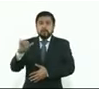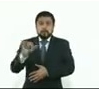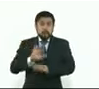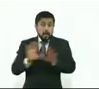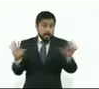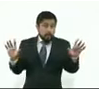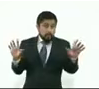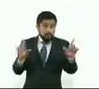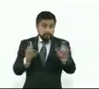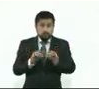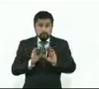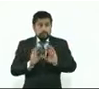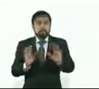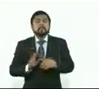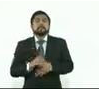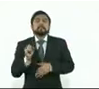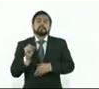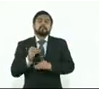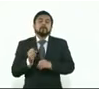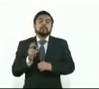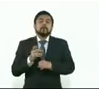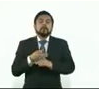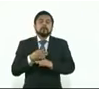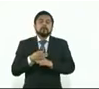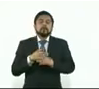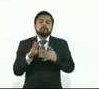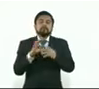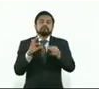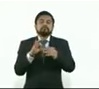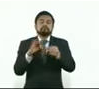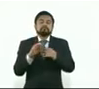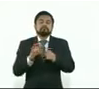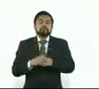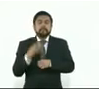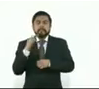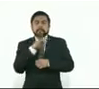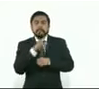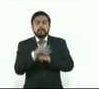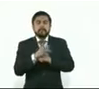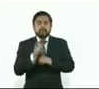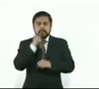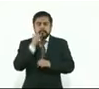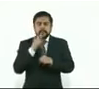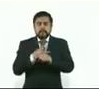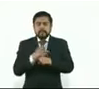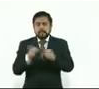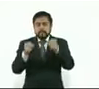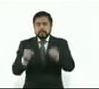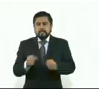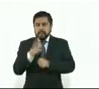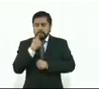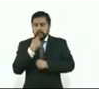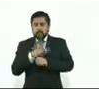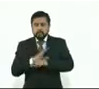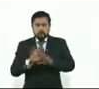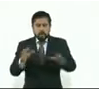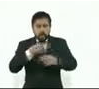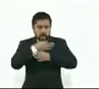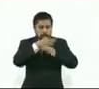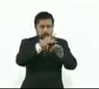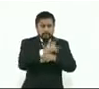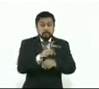también rápidamente que se realizó por parte de la Secretaría de Seguridad Ciudadana un informe en que se indica que hubo 38